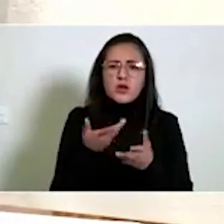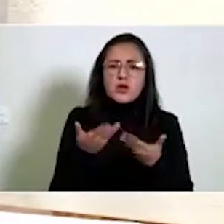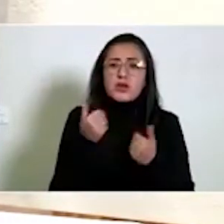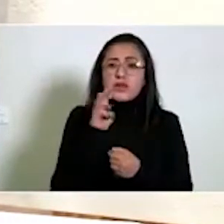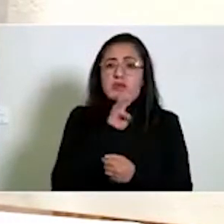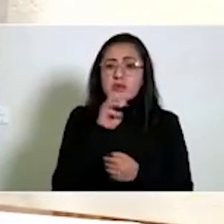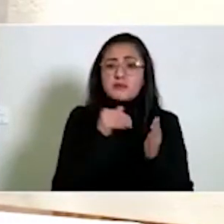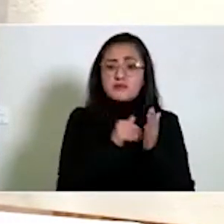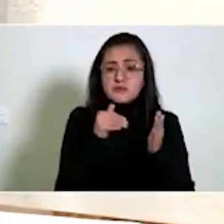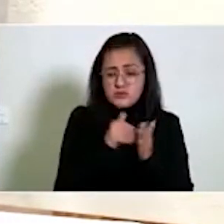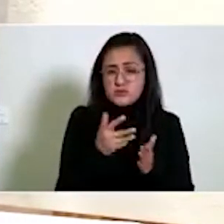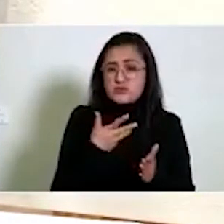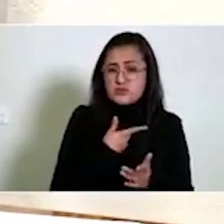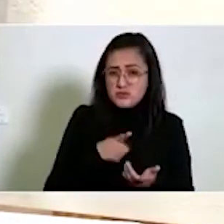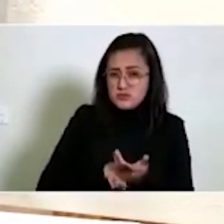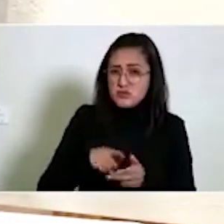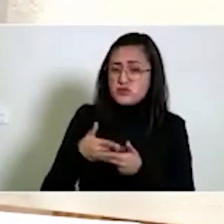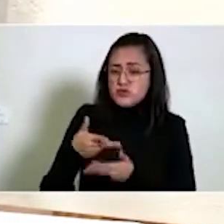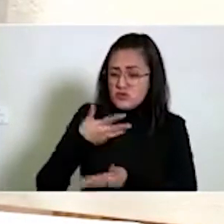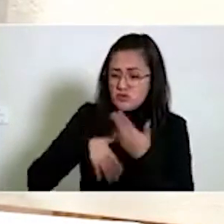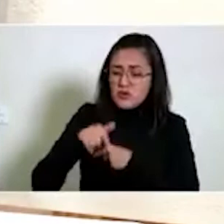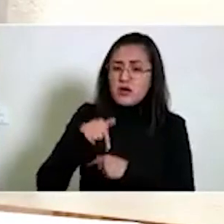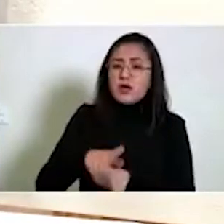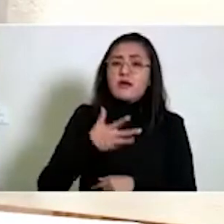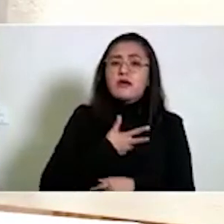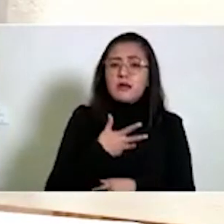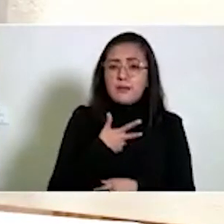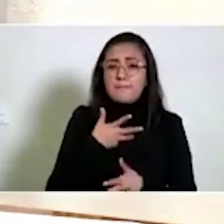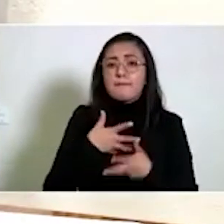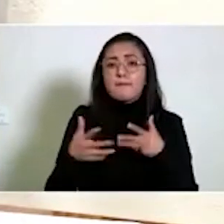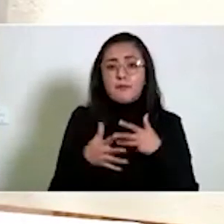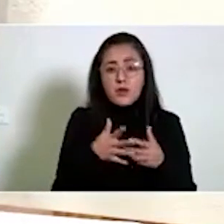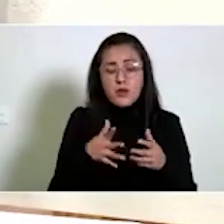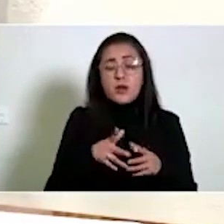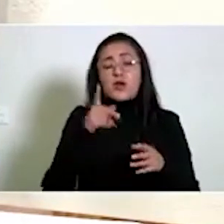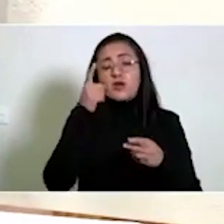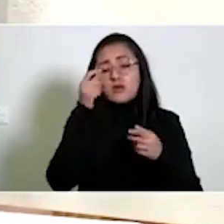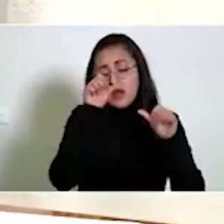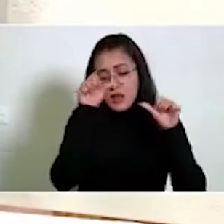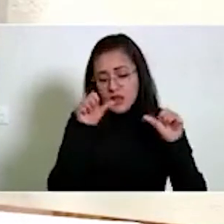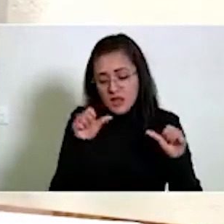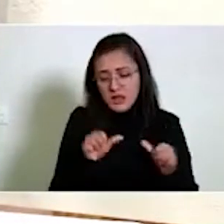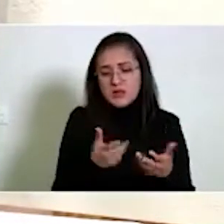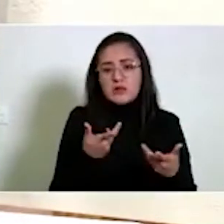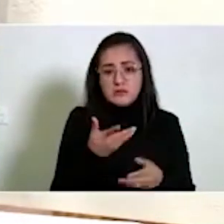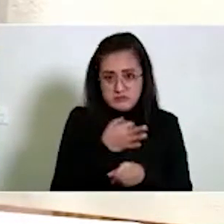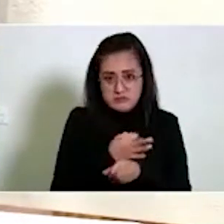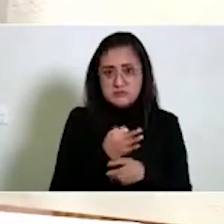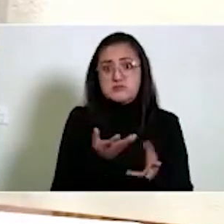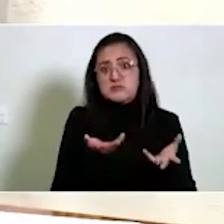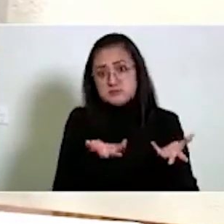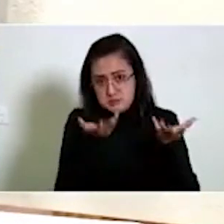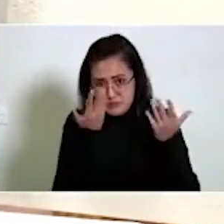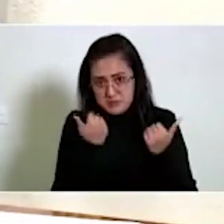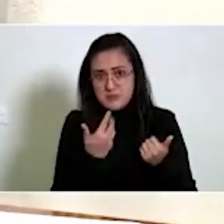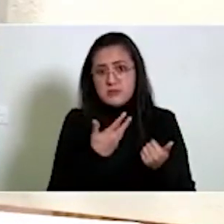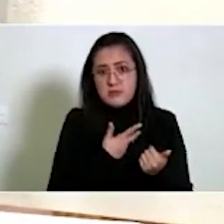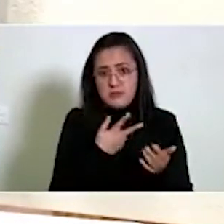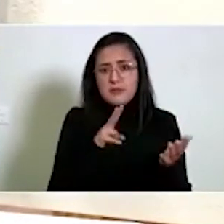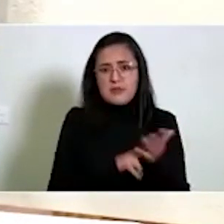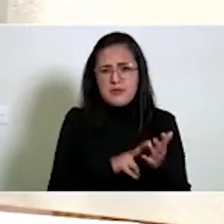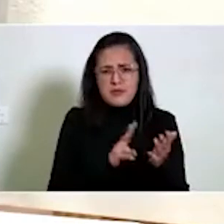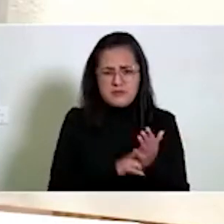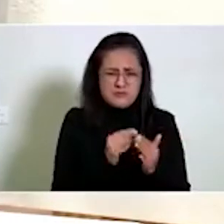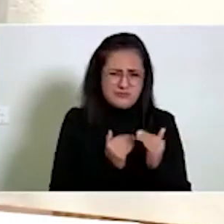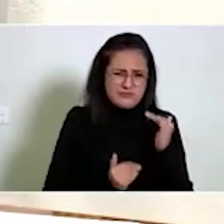por 300 millones de pesos, mediante el cual se adquirieron obras de arte sobrevaluadas